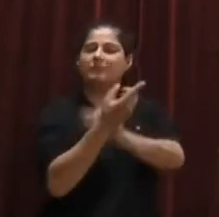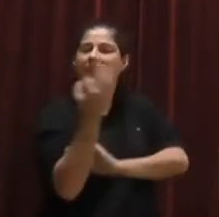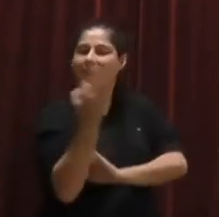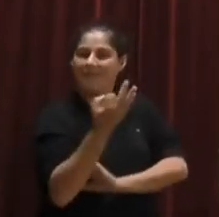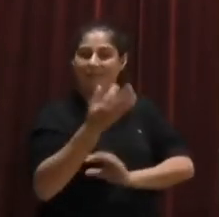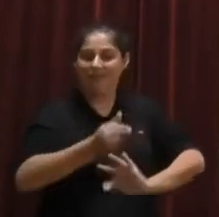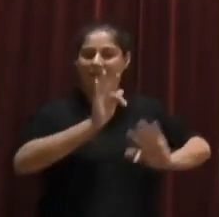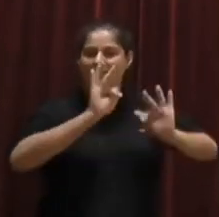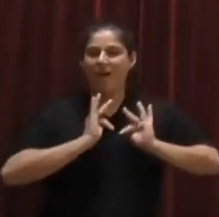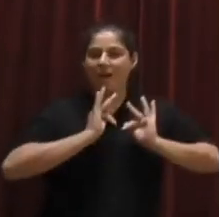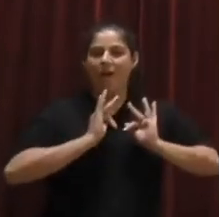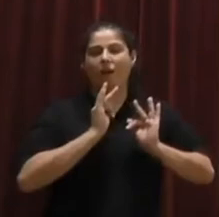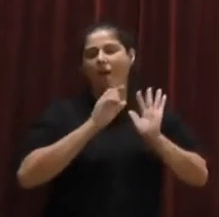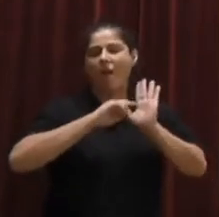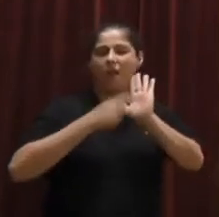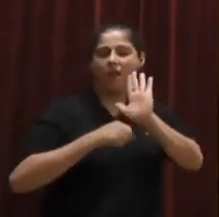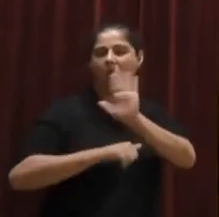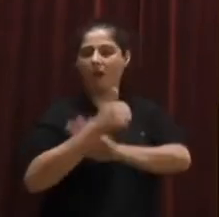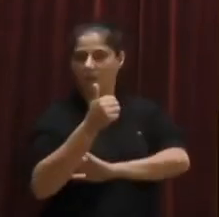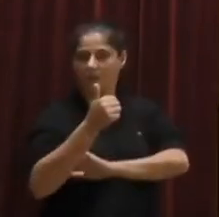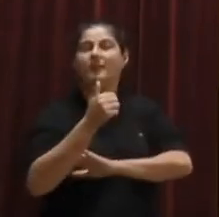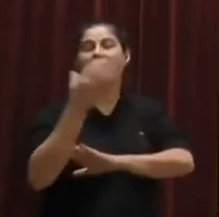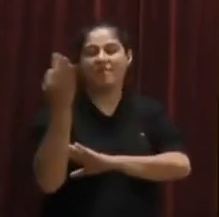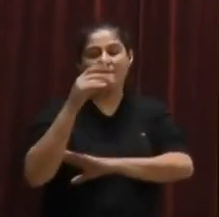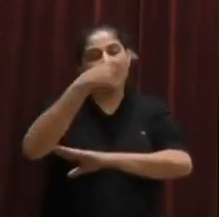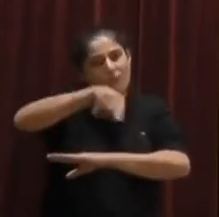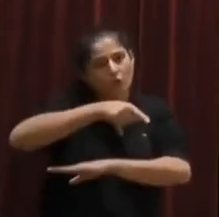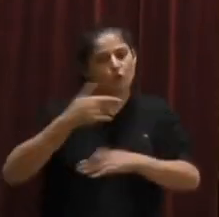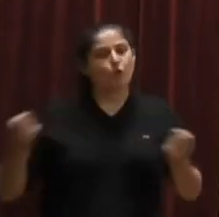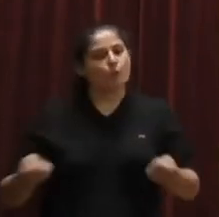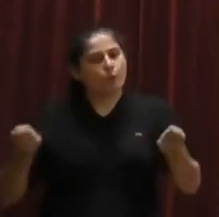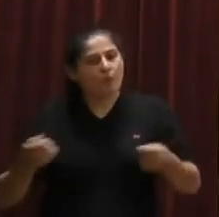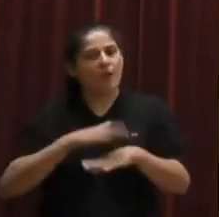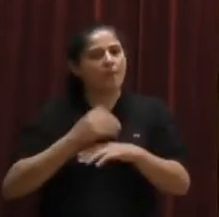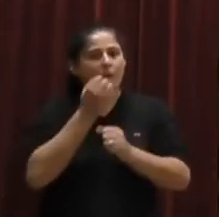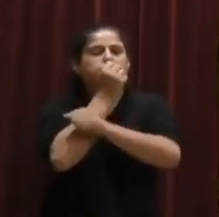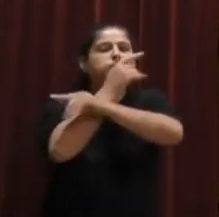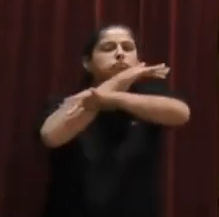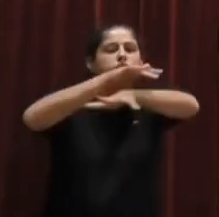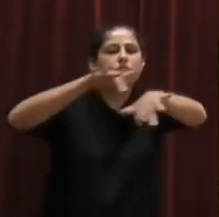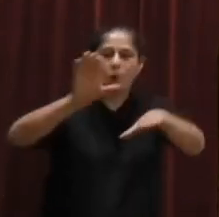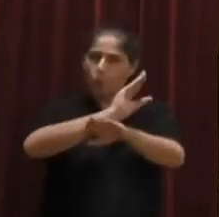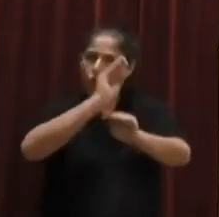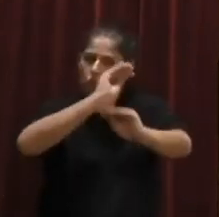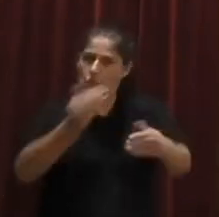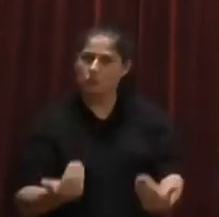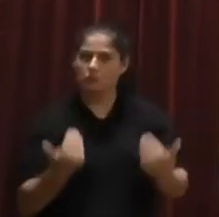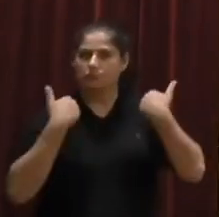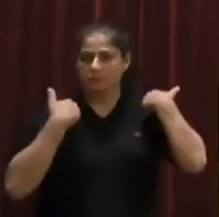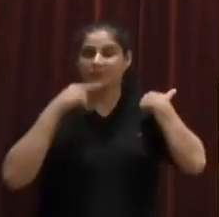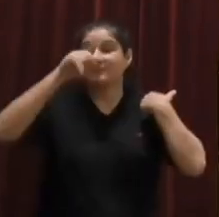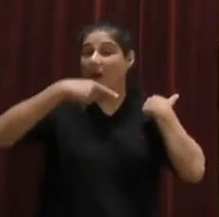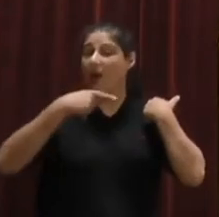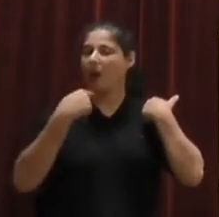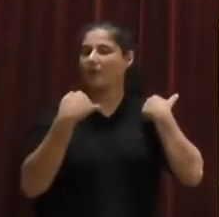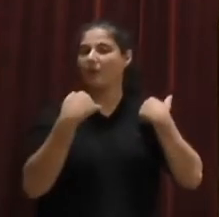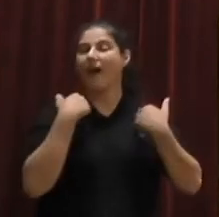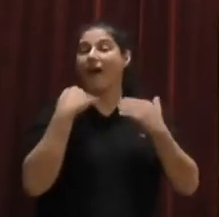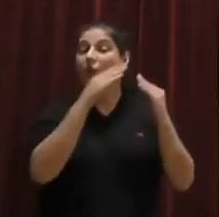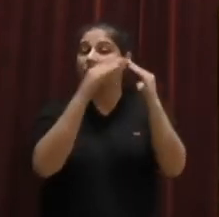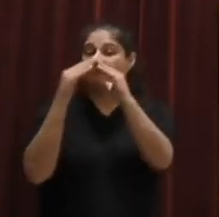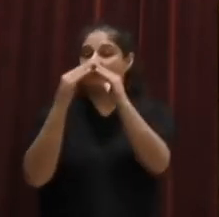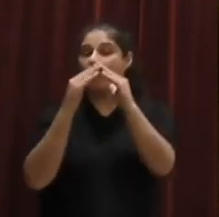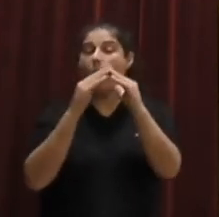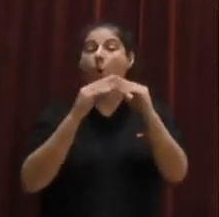o una modernización de la vivienda. Eso es lo que deberían saber a través de la publicidad que debería hacer su consellería, o entendemos así. Y, sobre todo, la